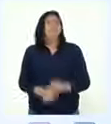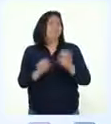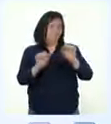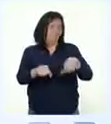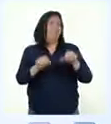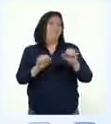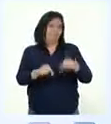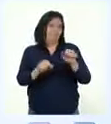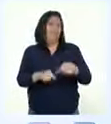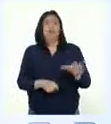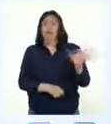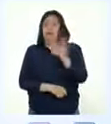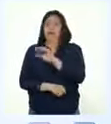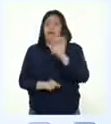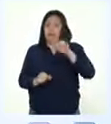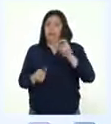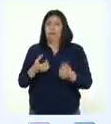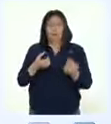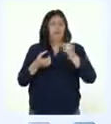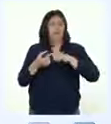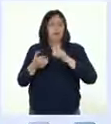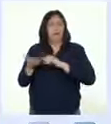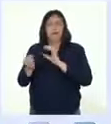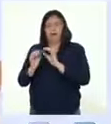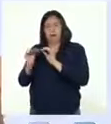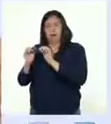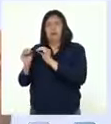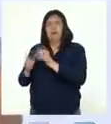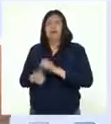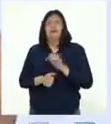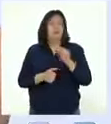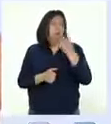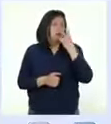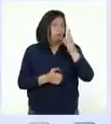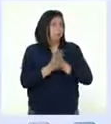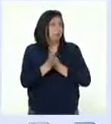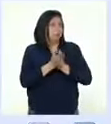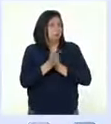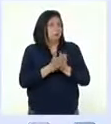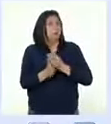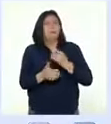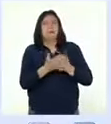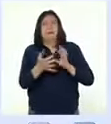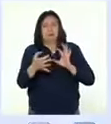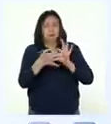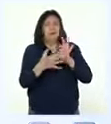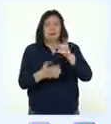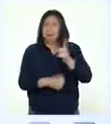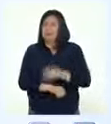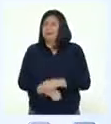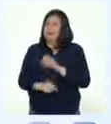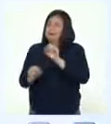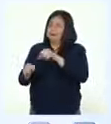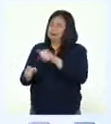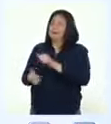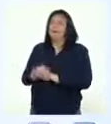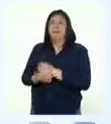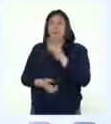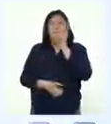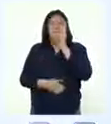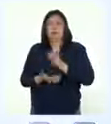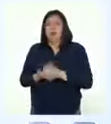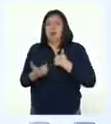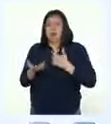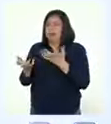Sí. Todas y todos debemos formar parte de la solución. ¡Te veo muy comprometida, Patty! Muchísimo,